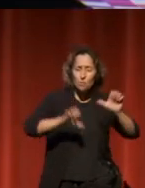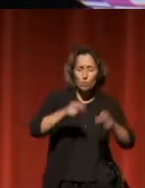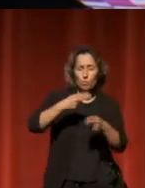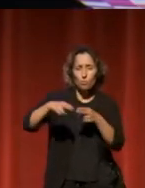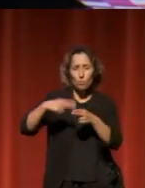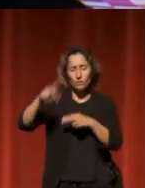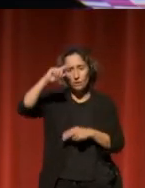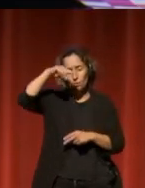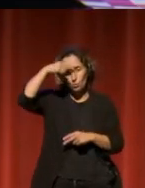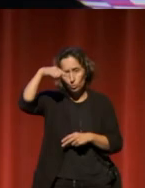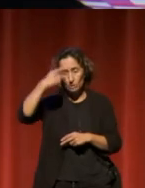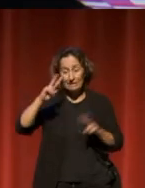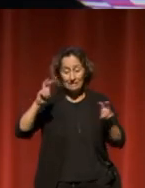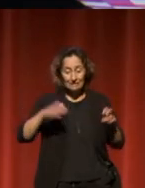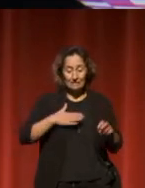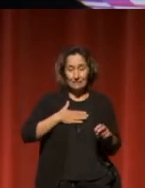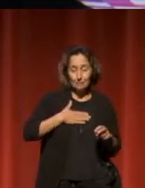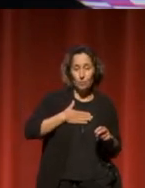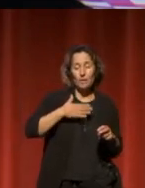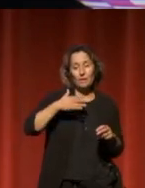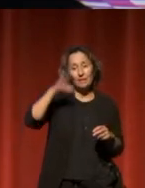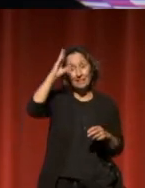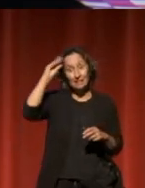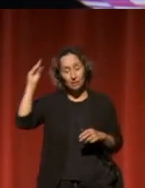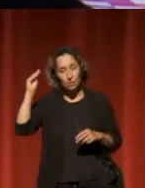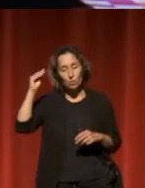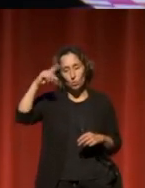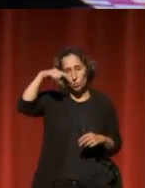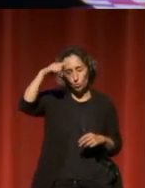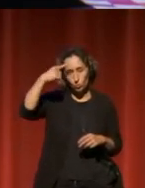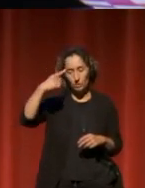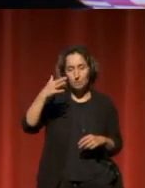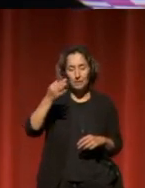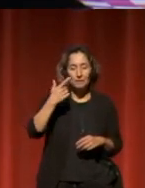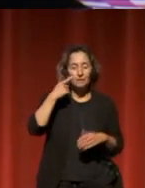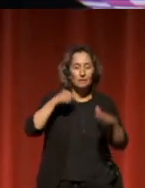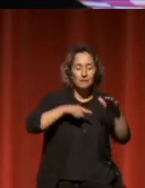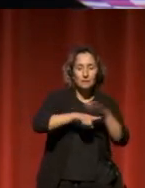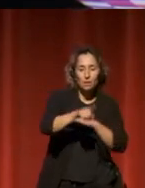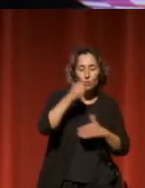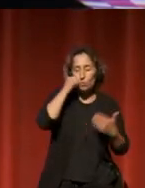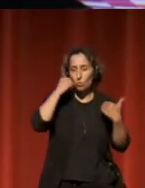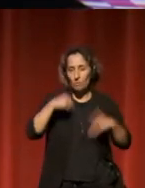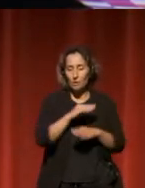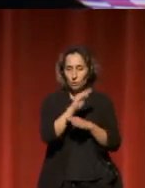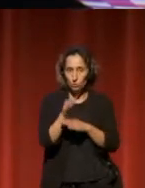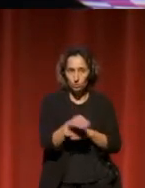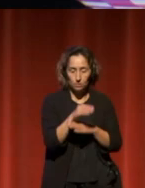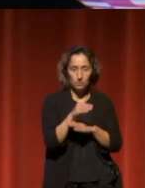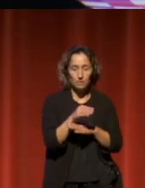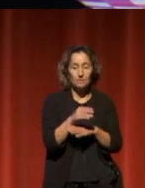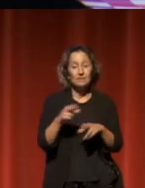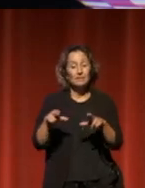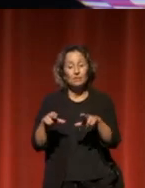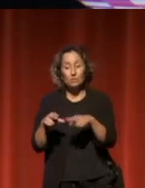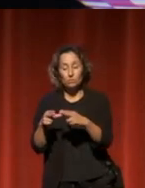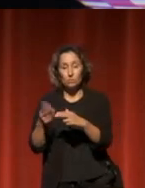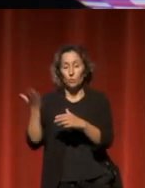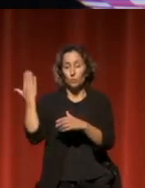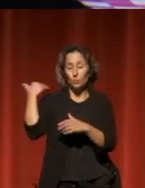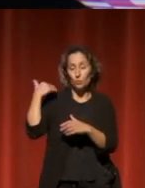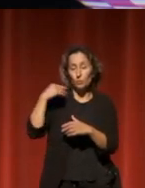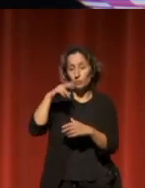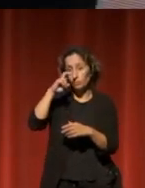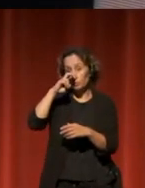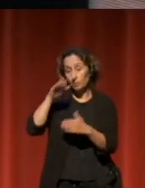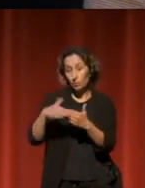políticas culturales sobre propiedad intelectual y cultura y desarrollo humano sostenible. Socia de Clásicas y Modernas para la Igualdad